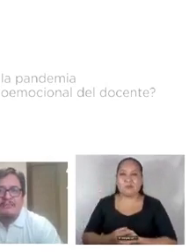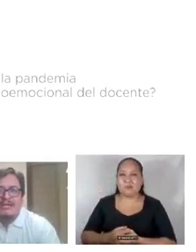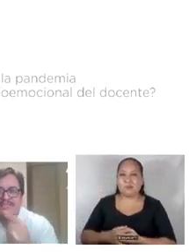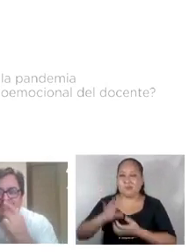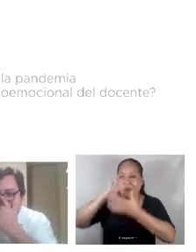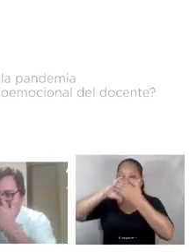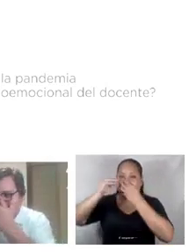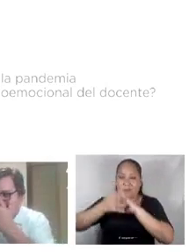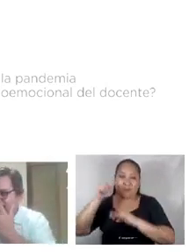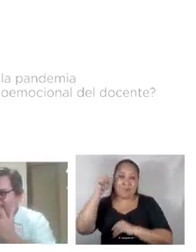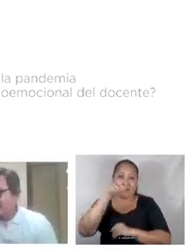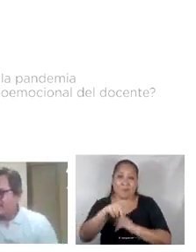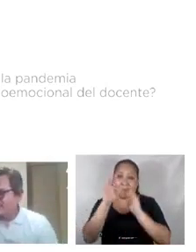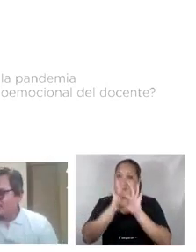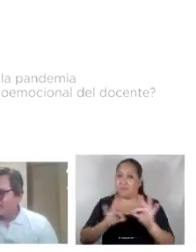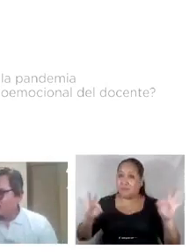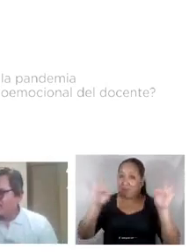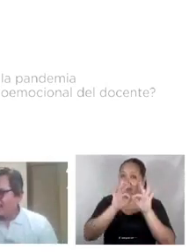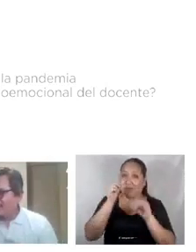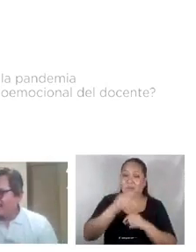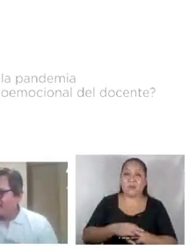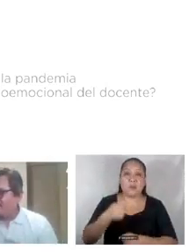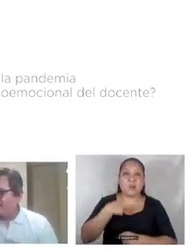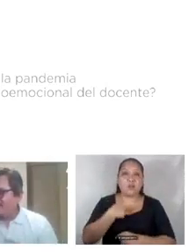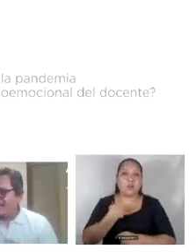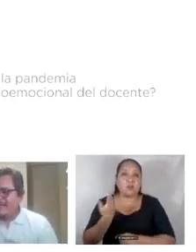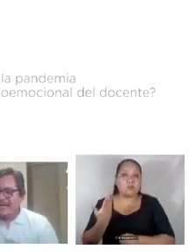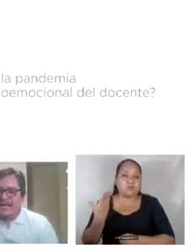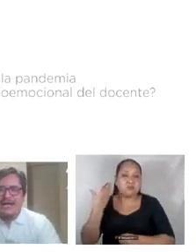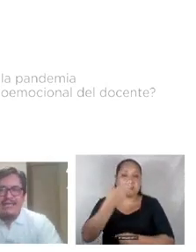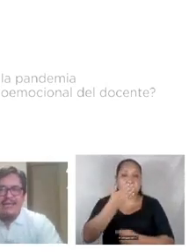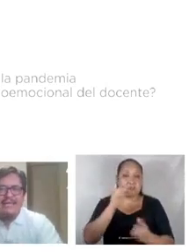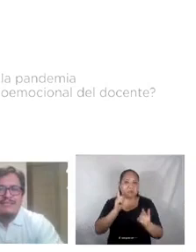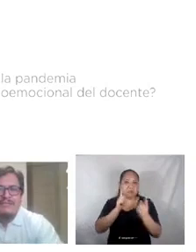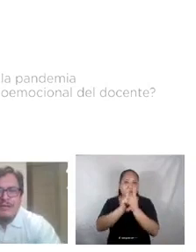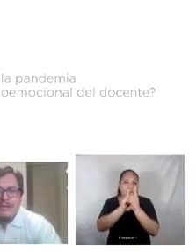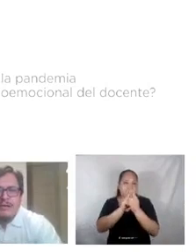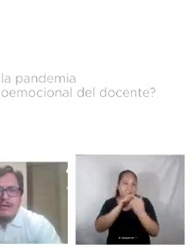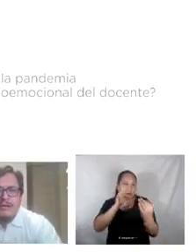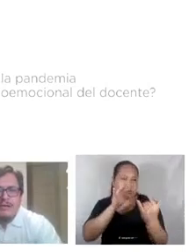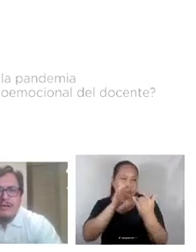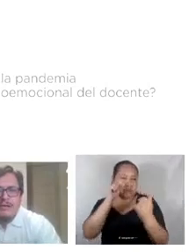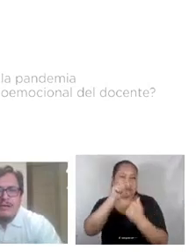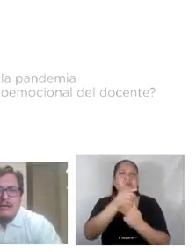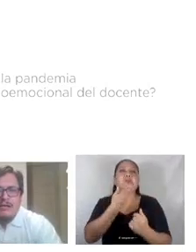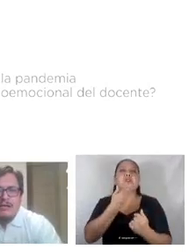totalmente pertinente para esta situación. Si yo me voy a enfrentar a Aquiles,